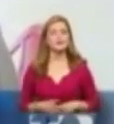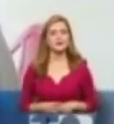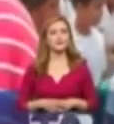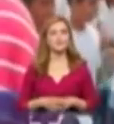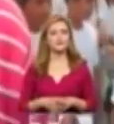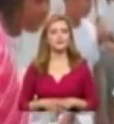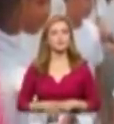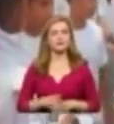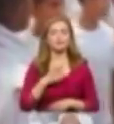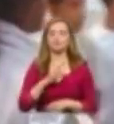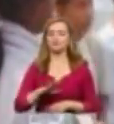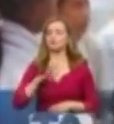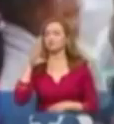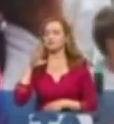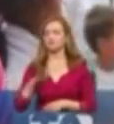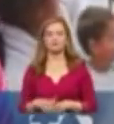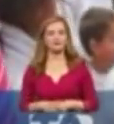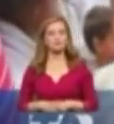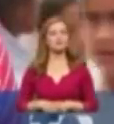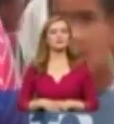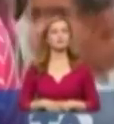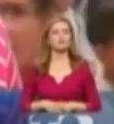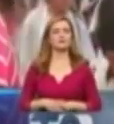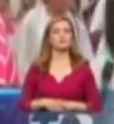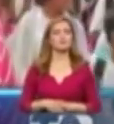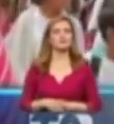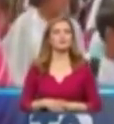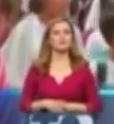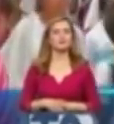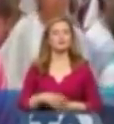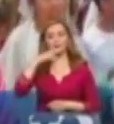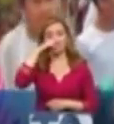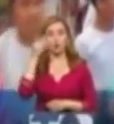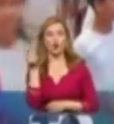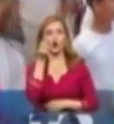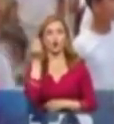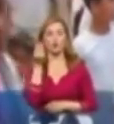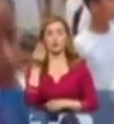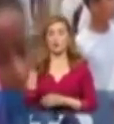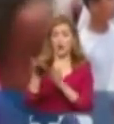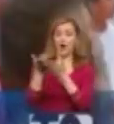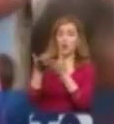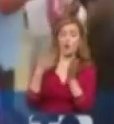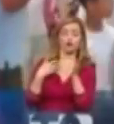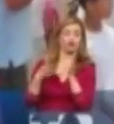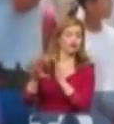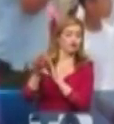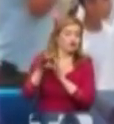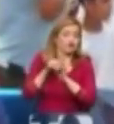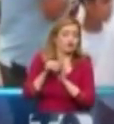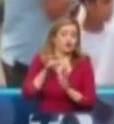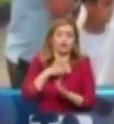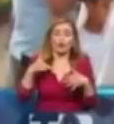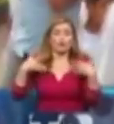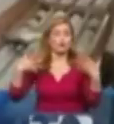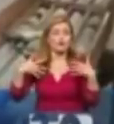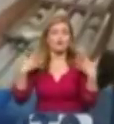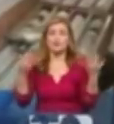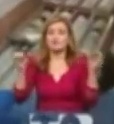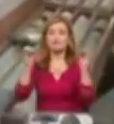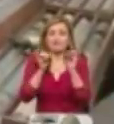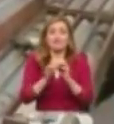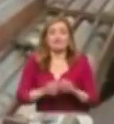nuestro Ecuador. Muy orgullosa, y espero que todos los niños, los jóvenes sigan ese ejemplo, que para nosotros es una alegría muy